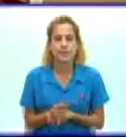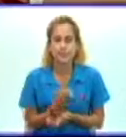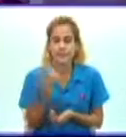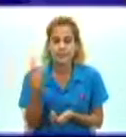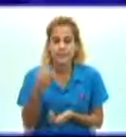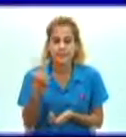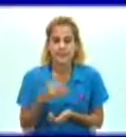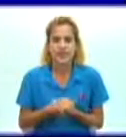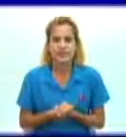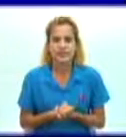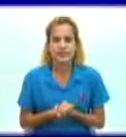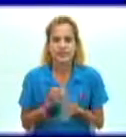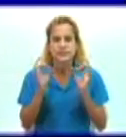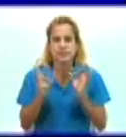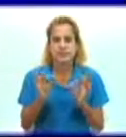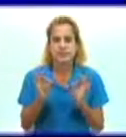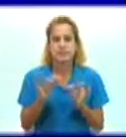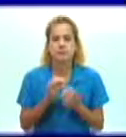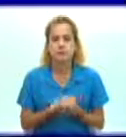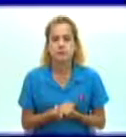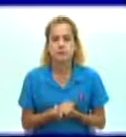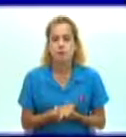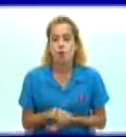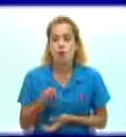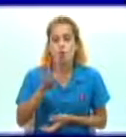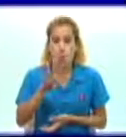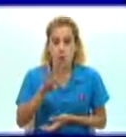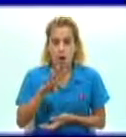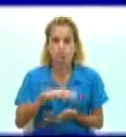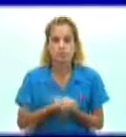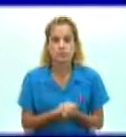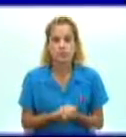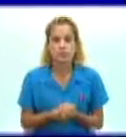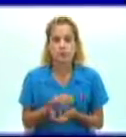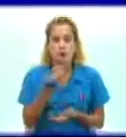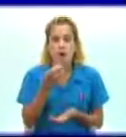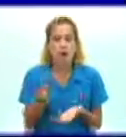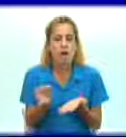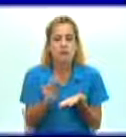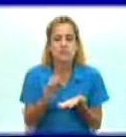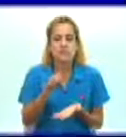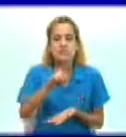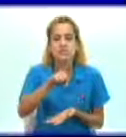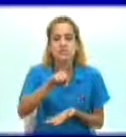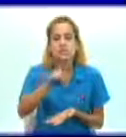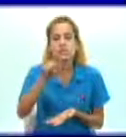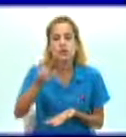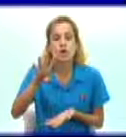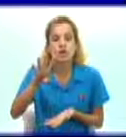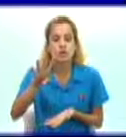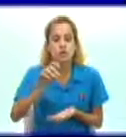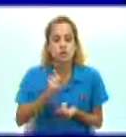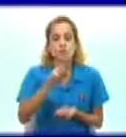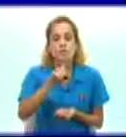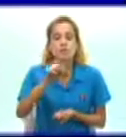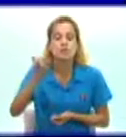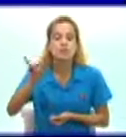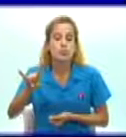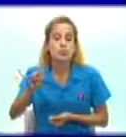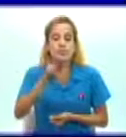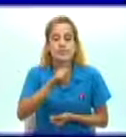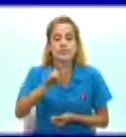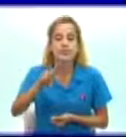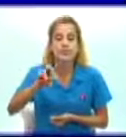propongo, como siempre, son cuatro actividades que podrán encontrar en las páginas 114, 119 y 123 de su libro de